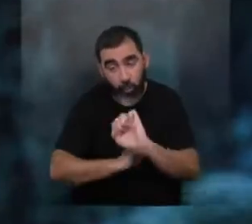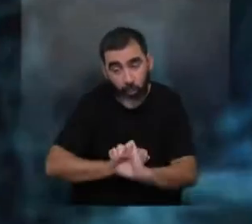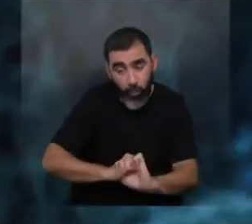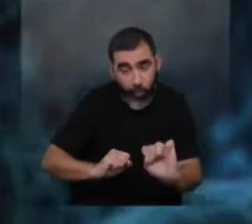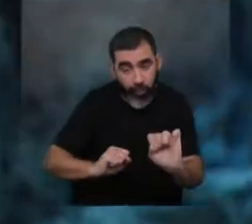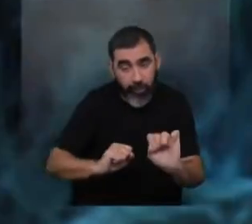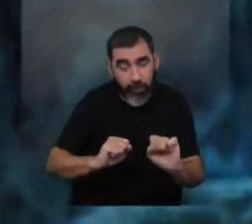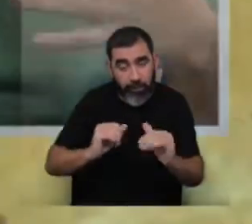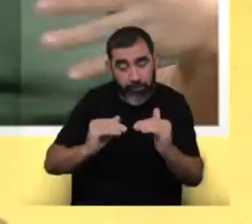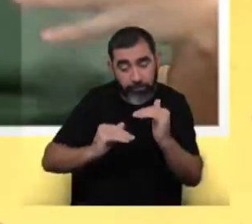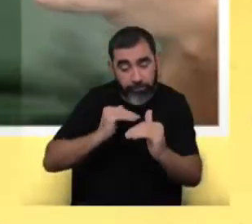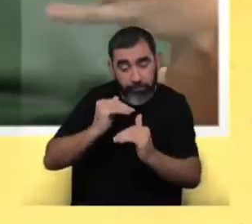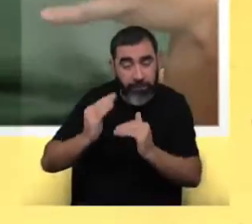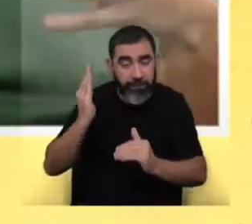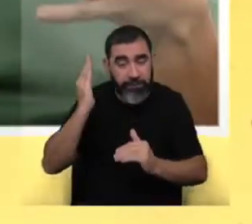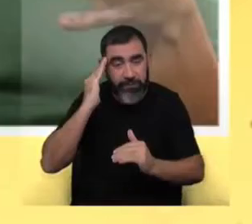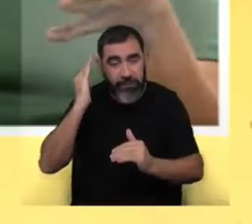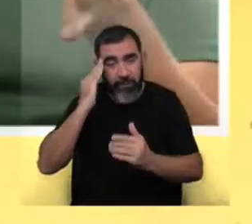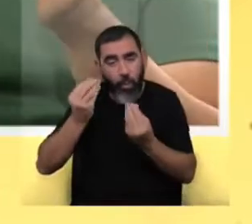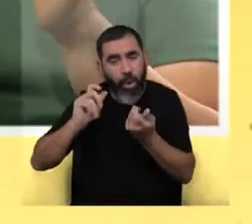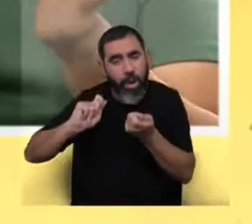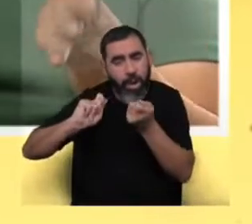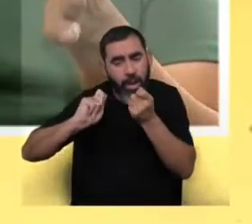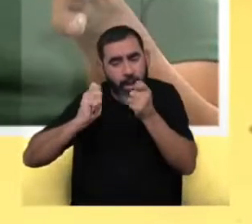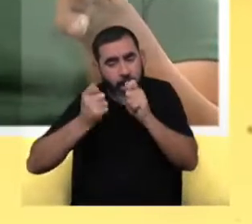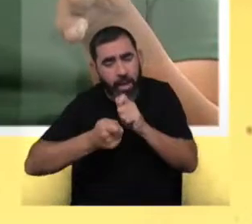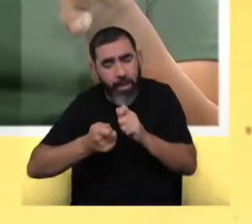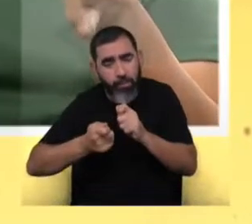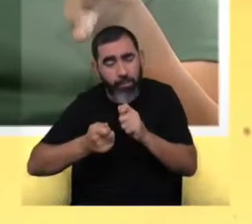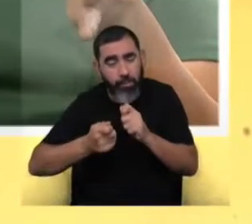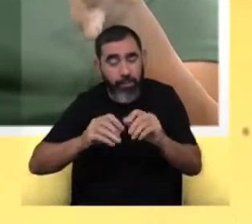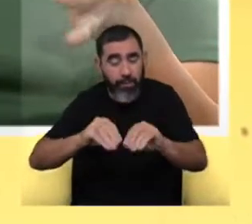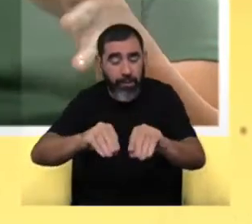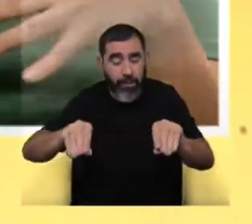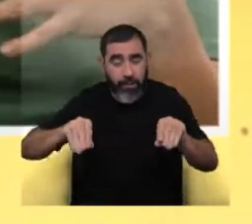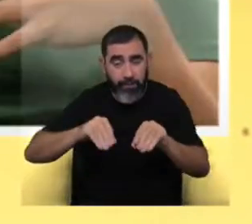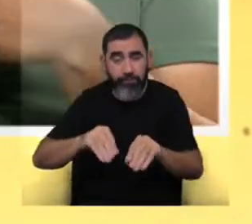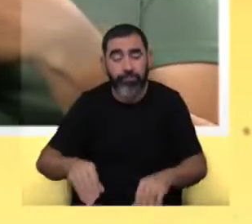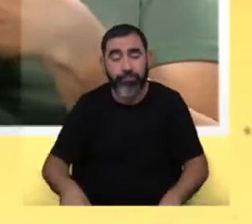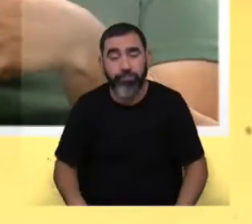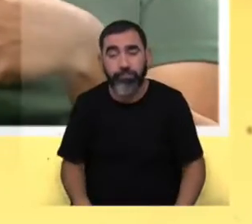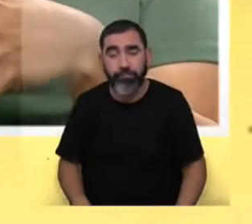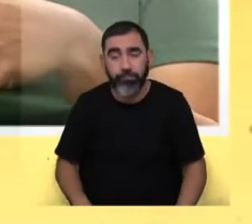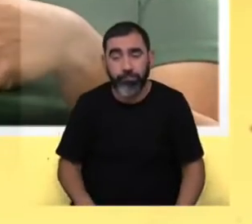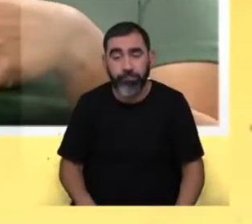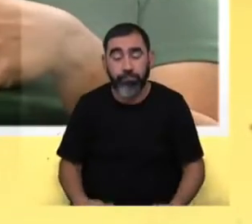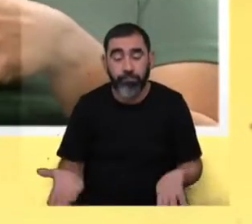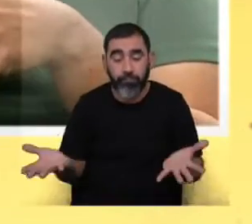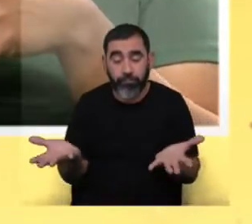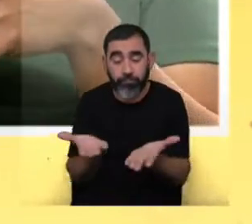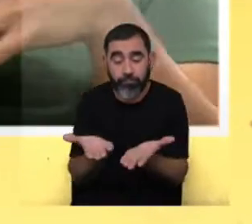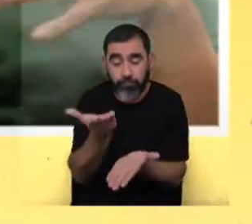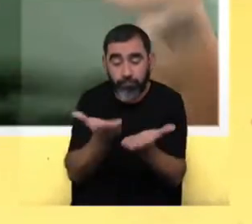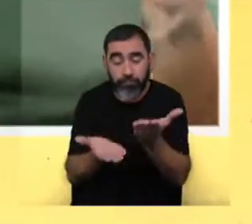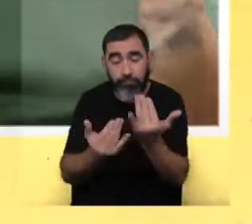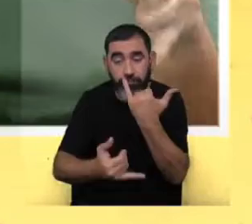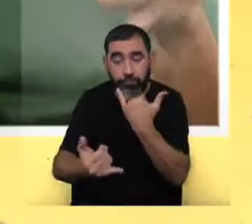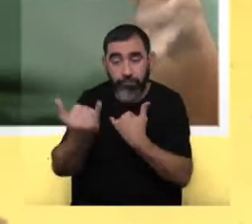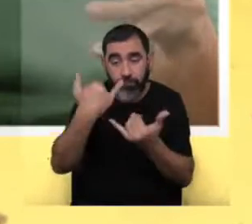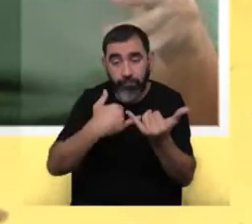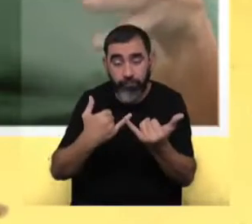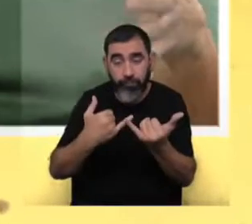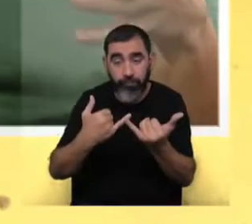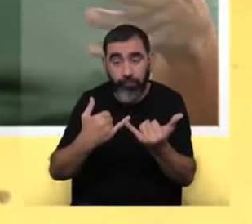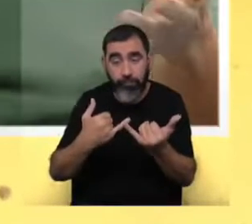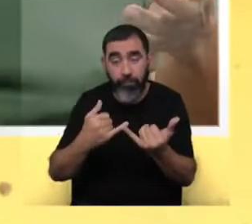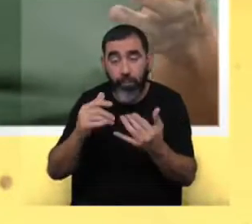esas capas y podés saber qué cambios hubo de un año en relación al otro. Y hay que cruzar esa información con el contexto de